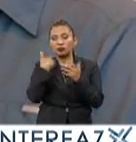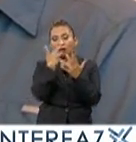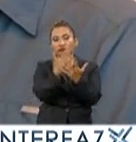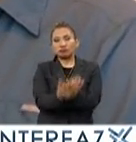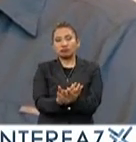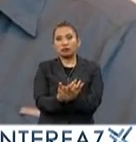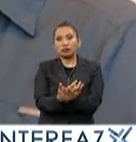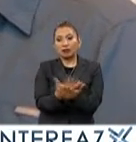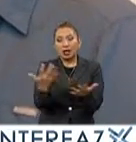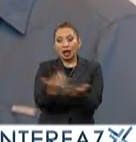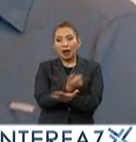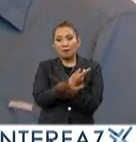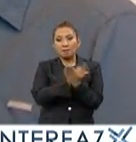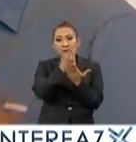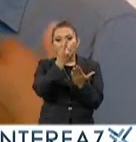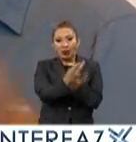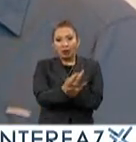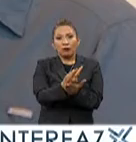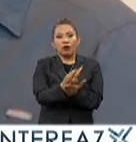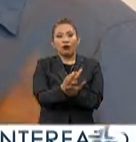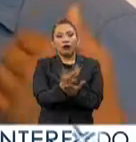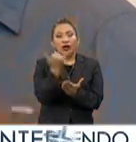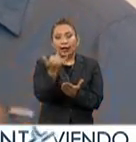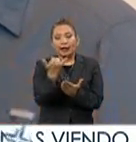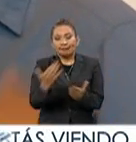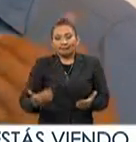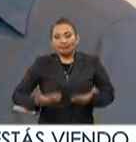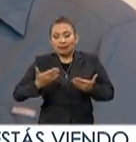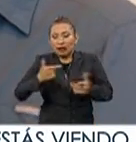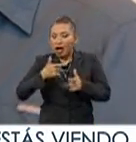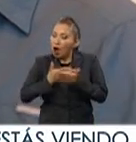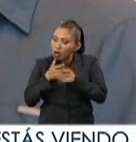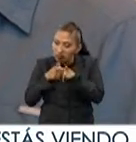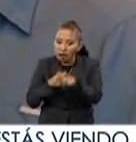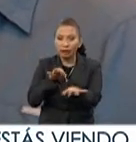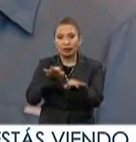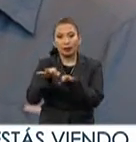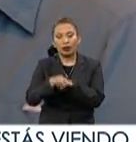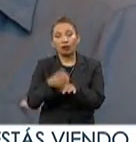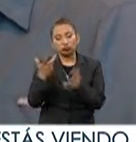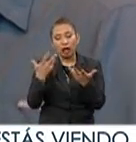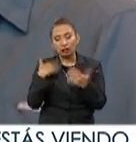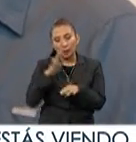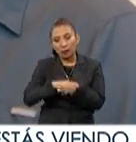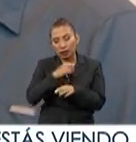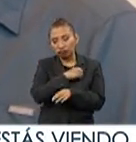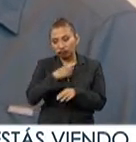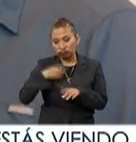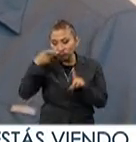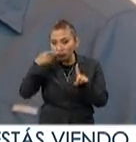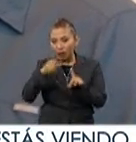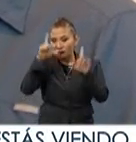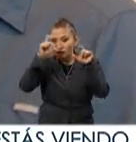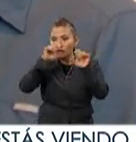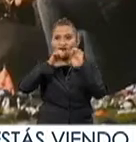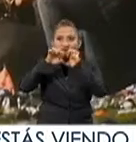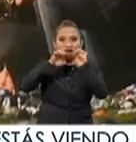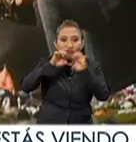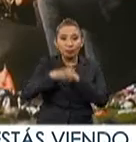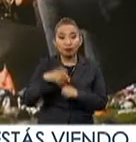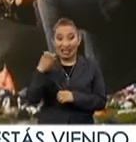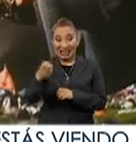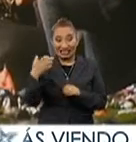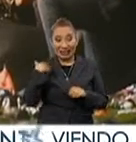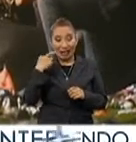te ganas este premio y te reanima, ahora vamos a seguir trabajando. Es más compromiso con el fotoperiodismo. En